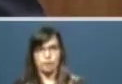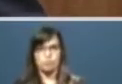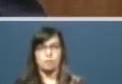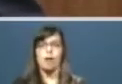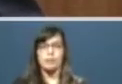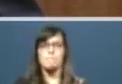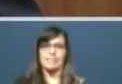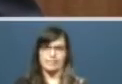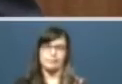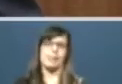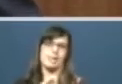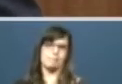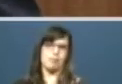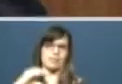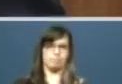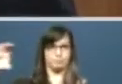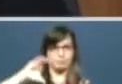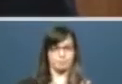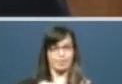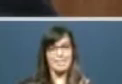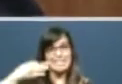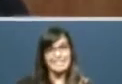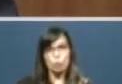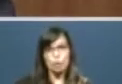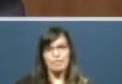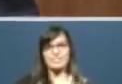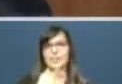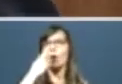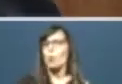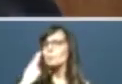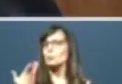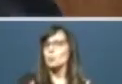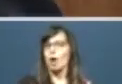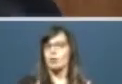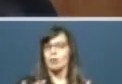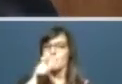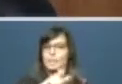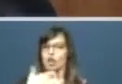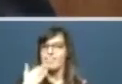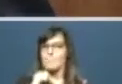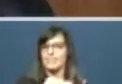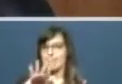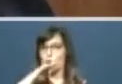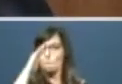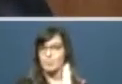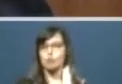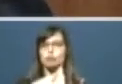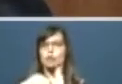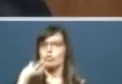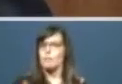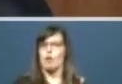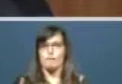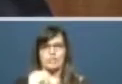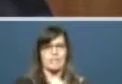a españa' dicha garantía supone el compromiso de que cada menor de 25 años reciba una oferta de empleo